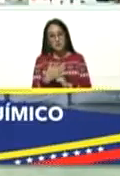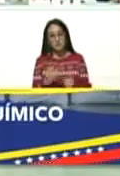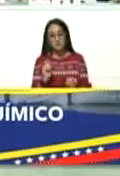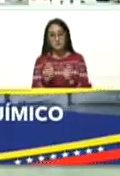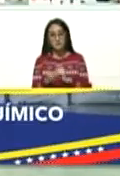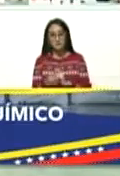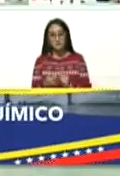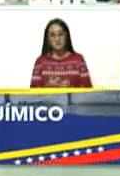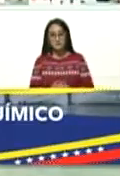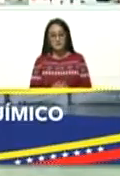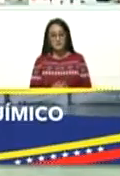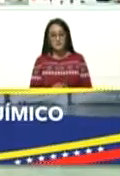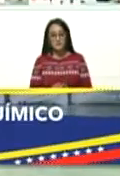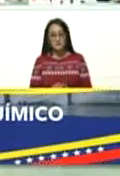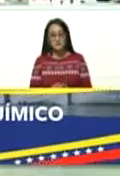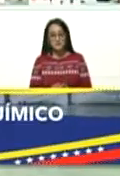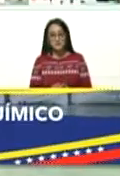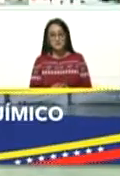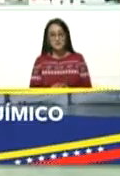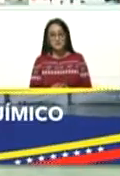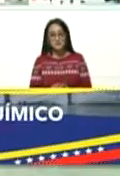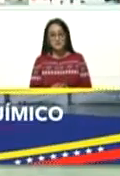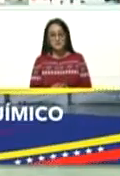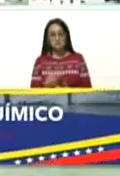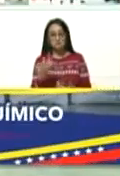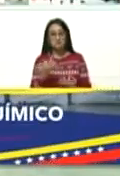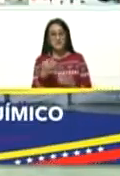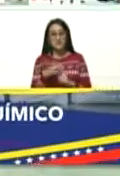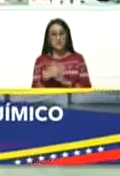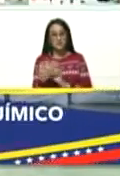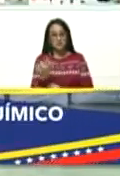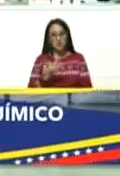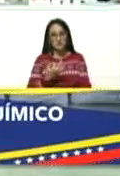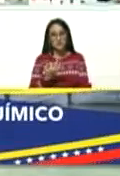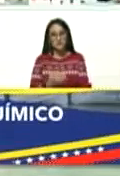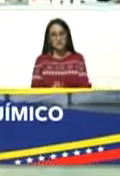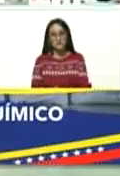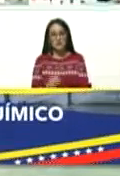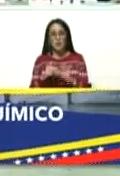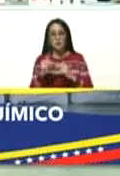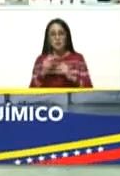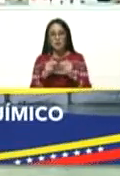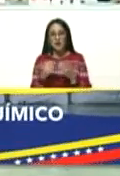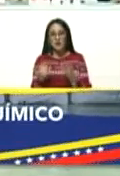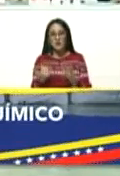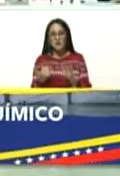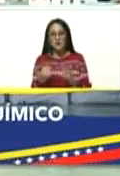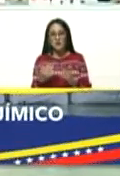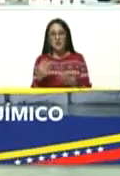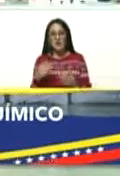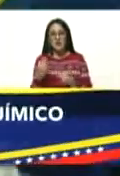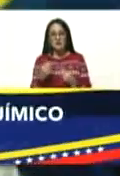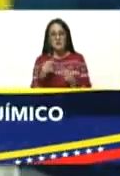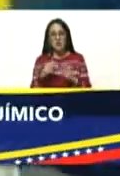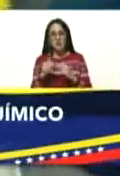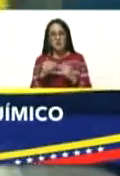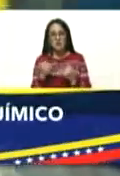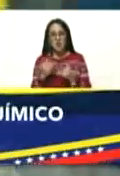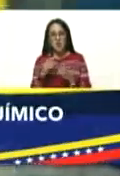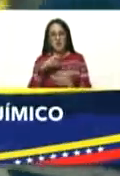a Drubal Chávez, ahí en base a la realidad, construyendo. ¿Qué estamos construyendo? La revolución.